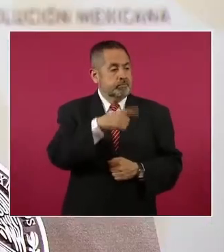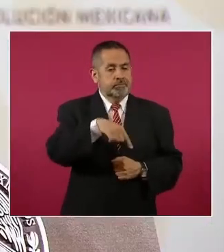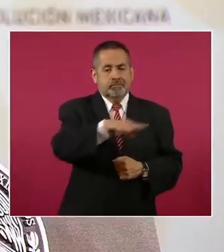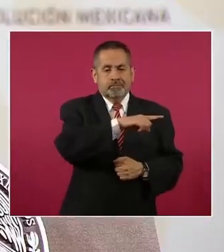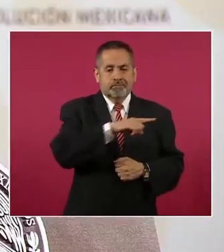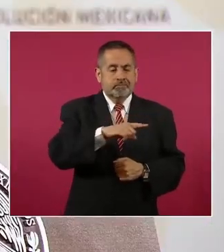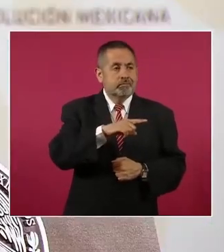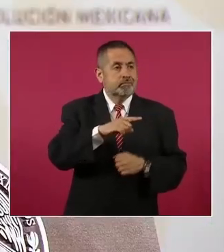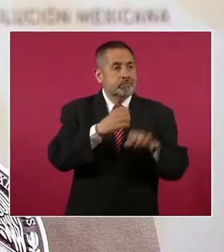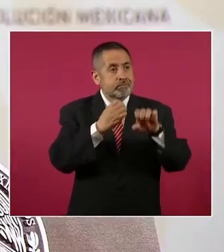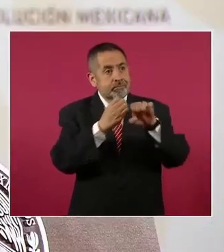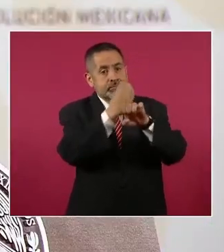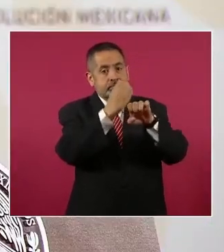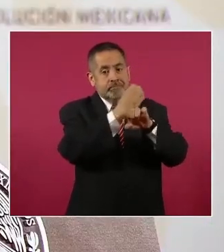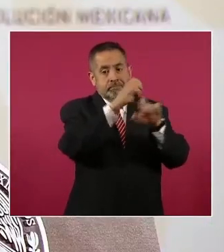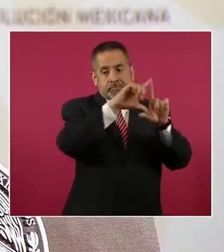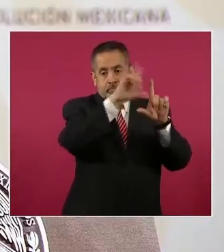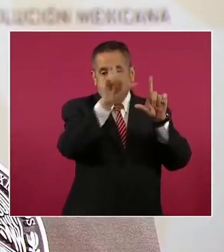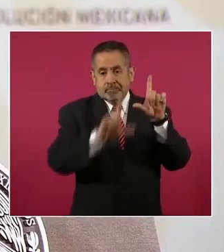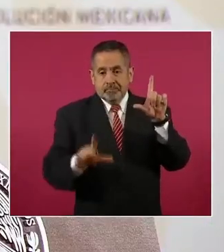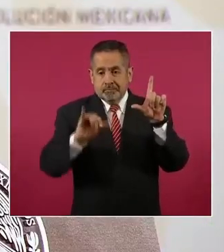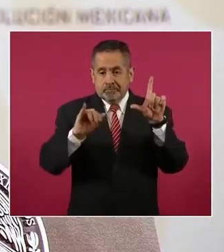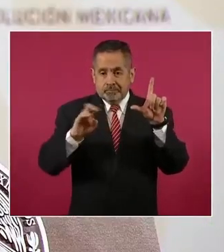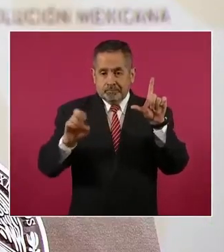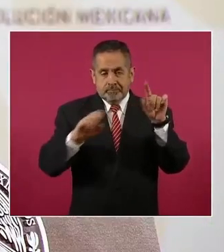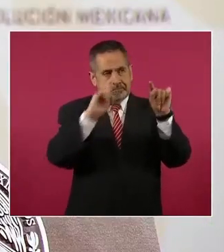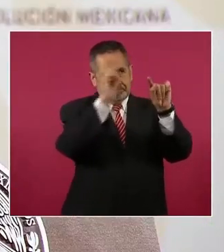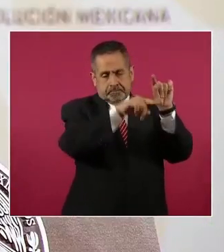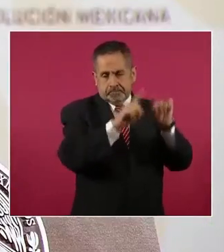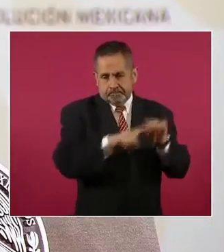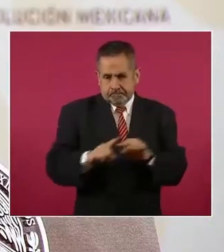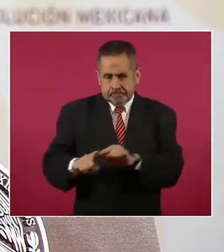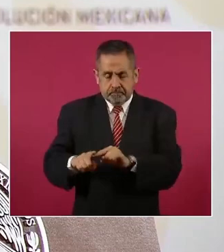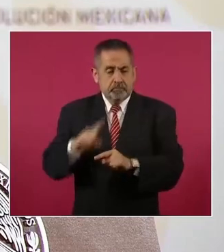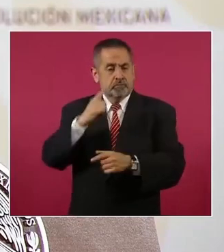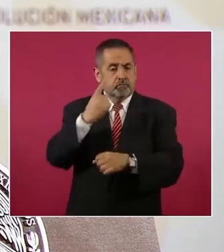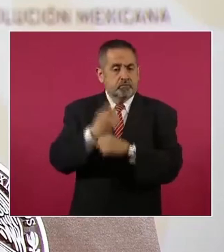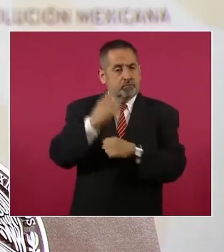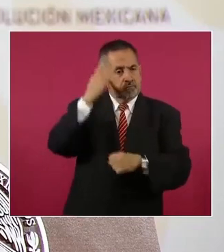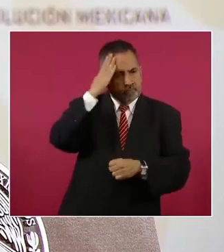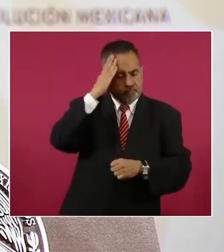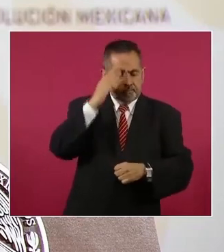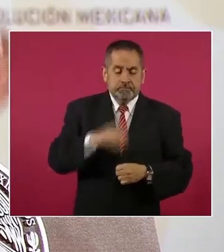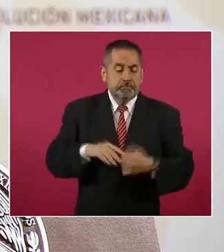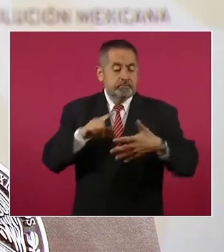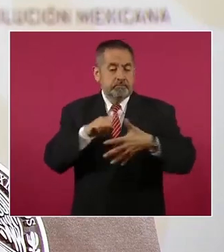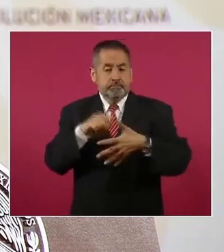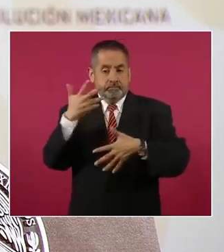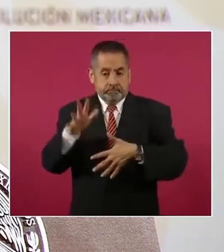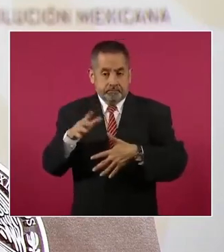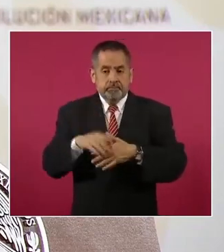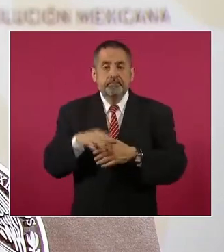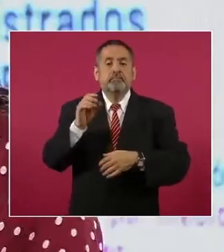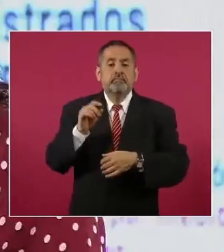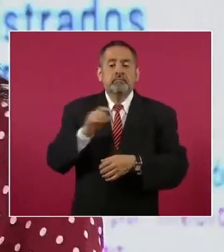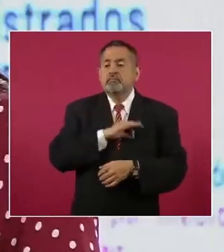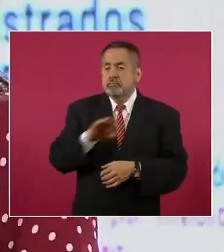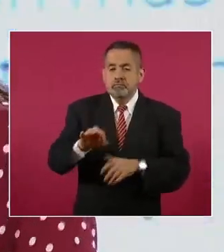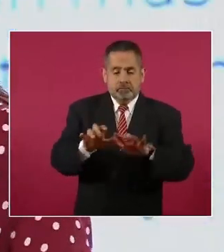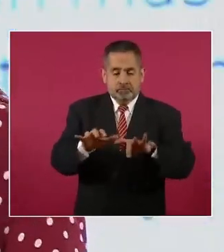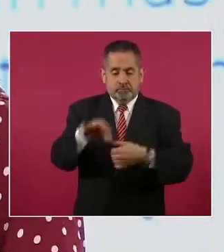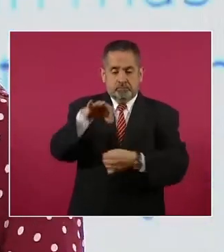electorales locales. Y por último, implementar el voto electrónico. Queremos decir que todos estos